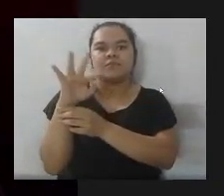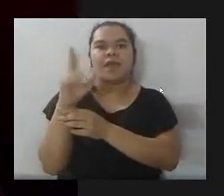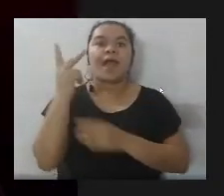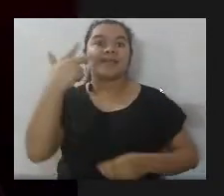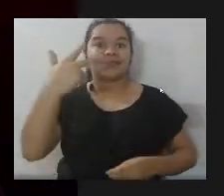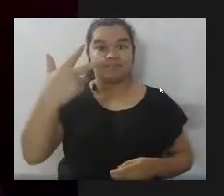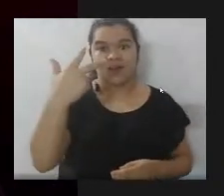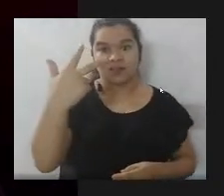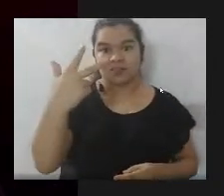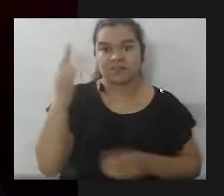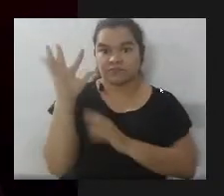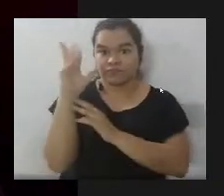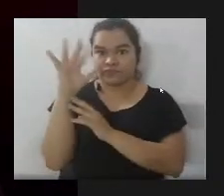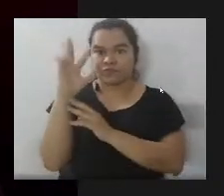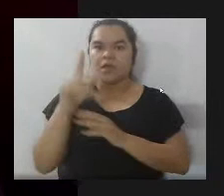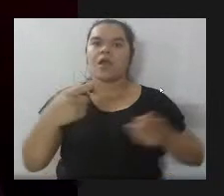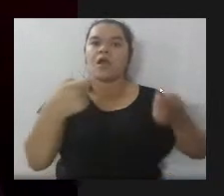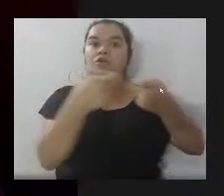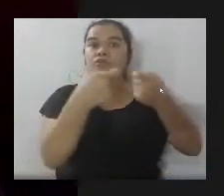fueron donadas a una ONG.